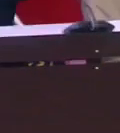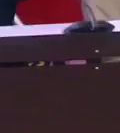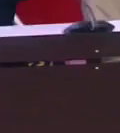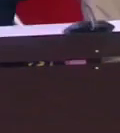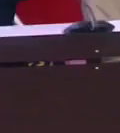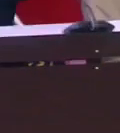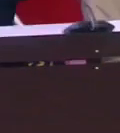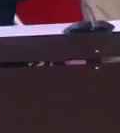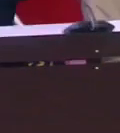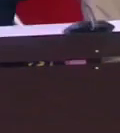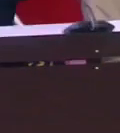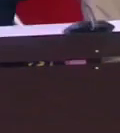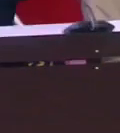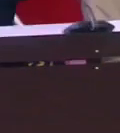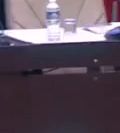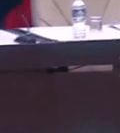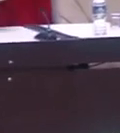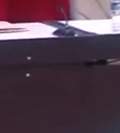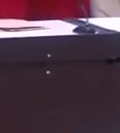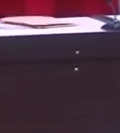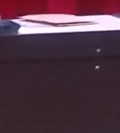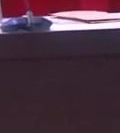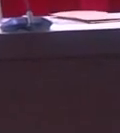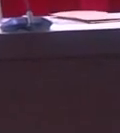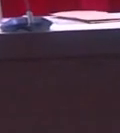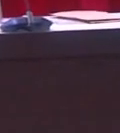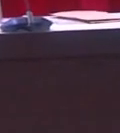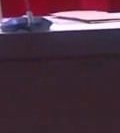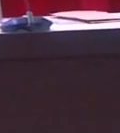sigue practicando su destino, mi gran hueso